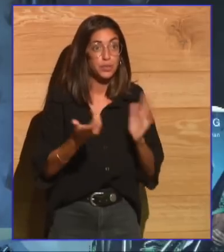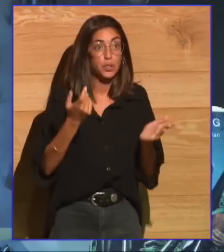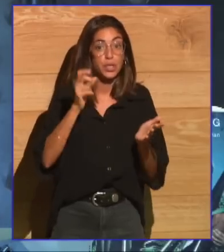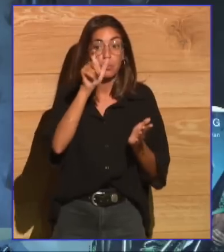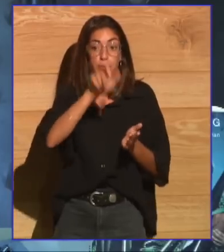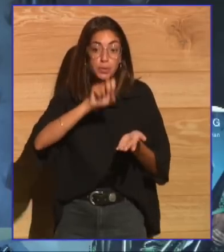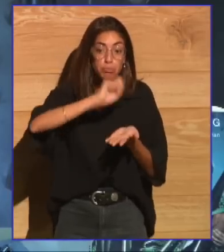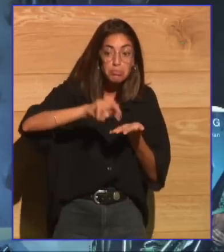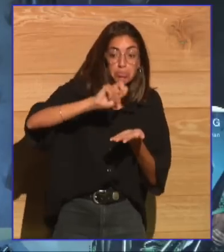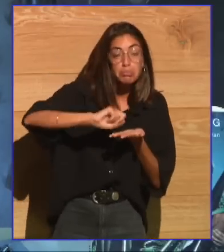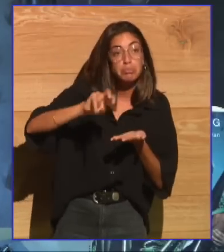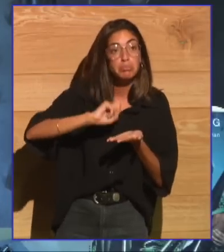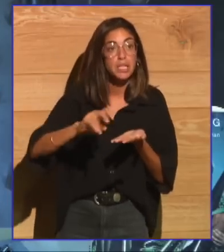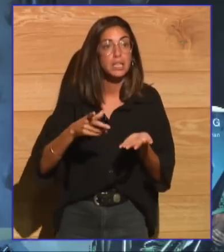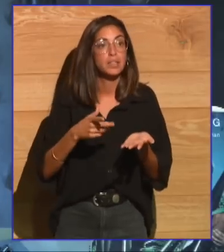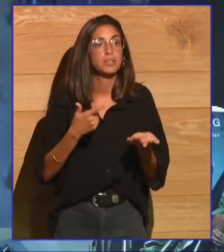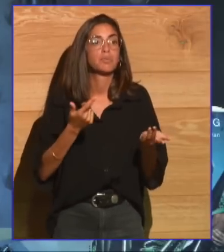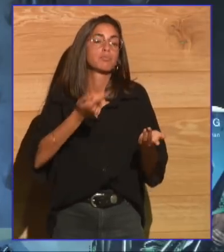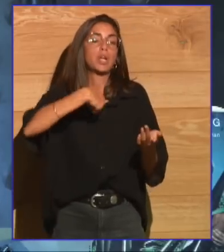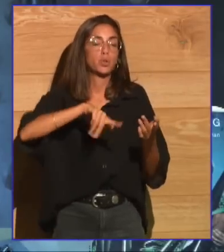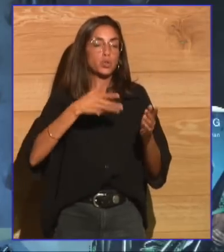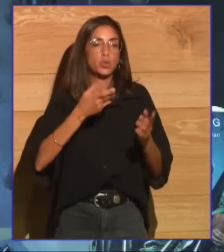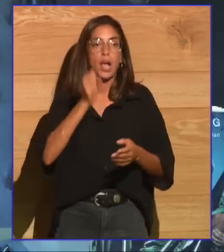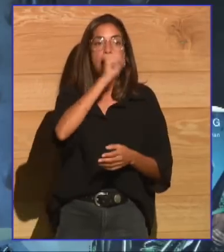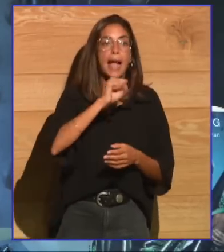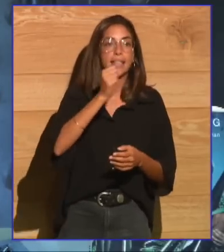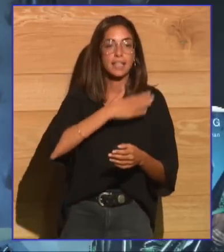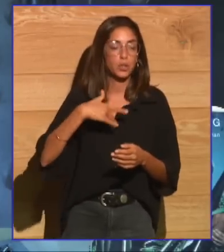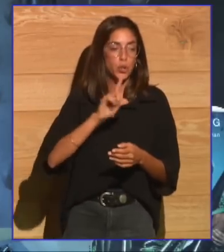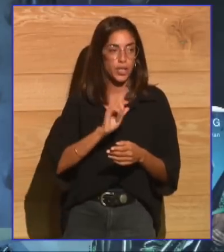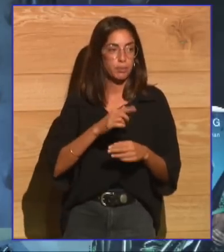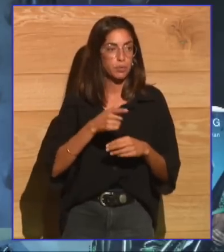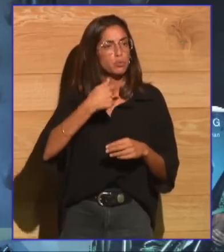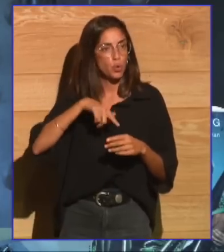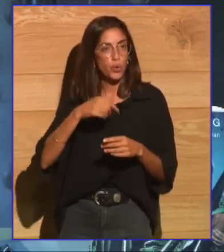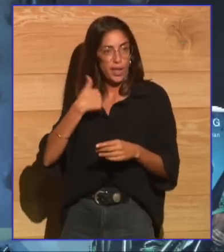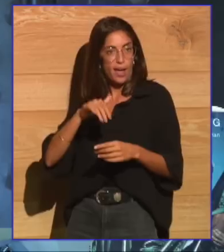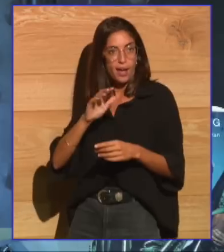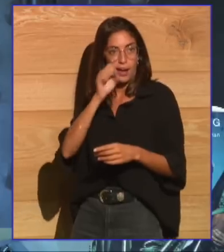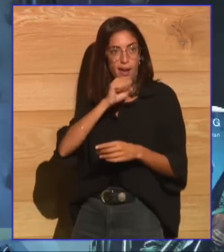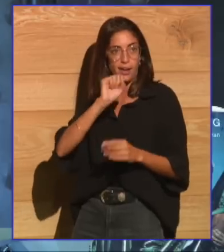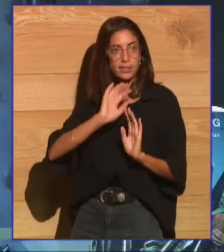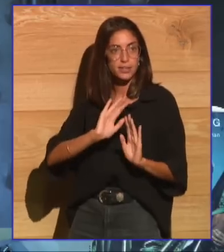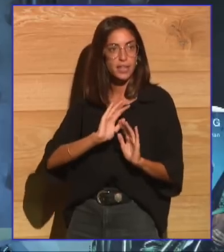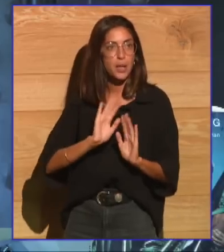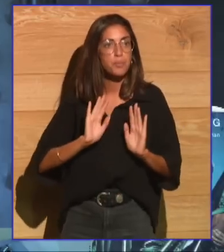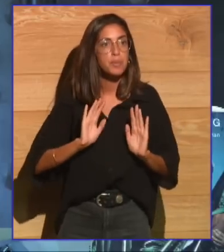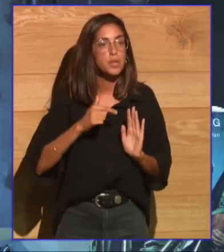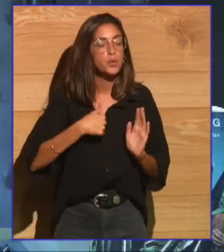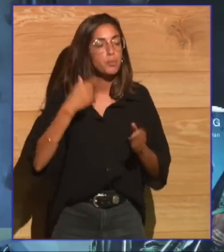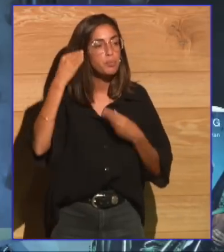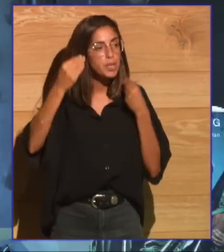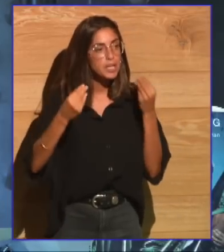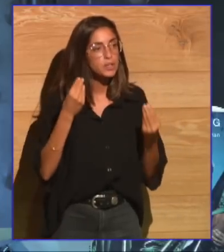empieza vamos a cantar la película pero pero es una enorme suite